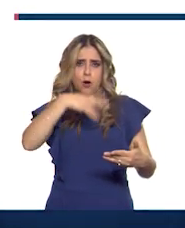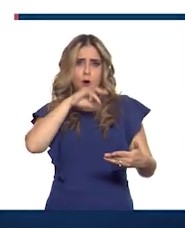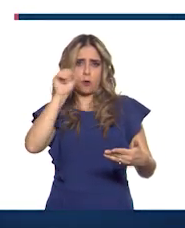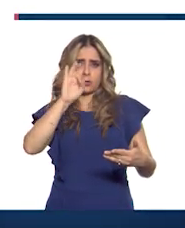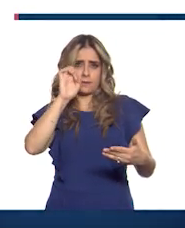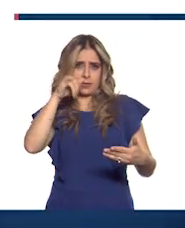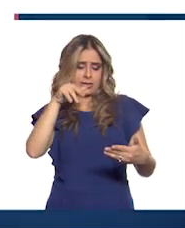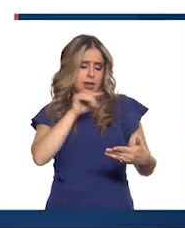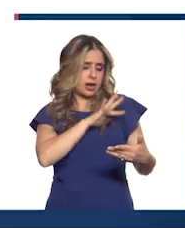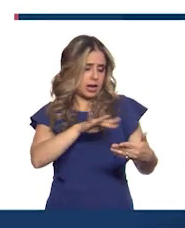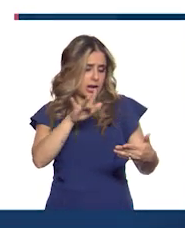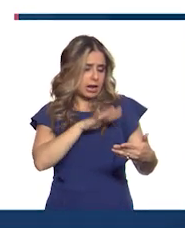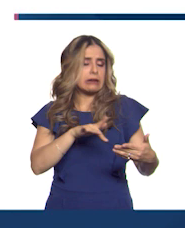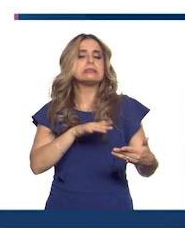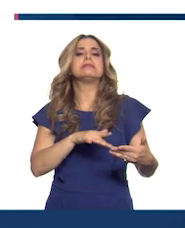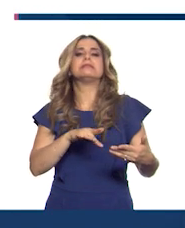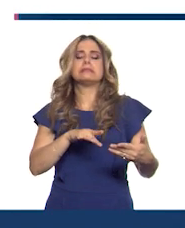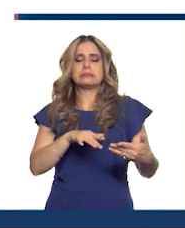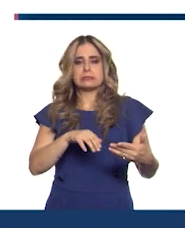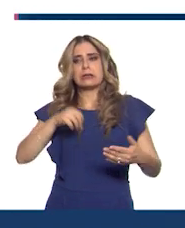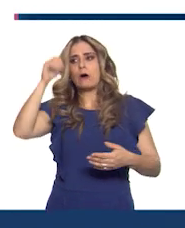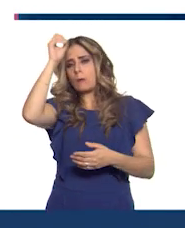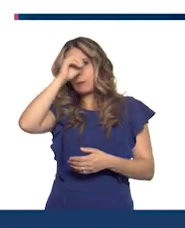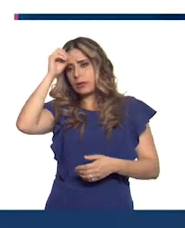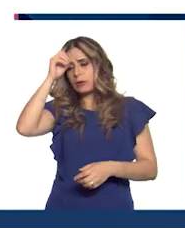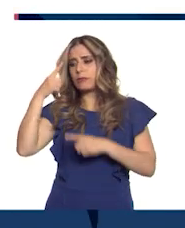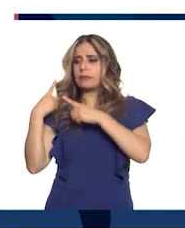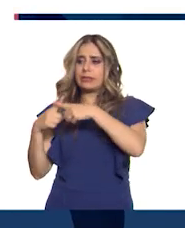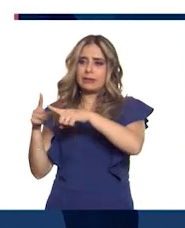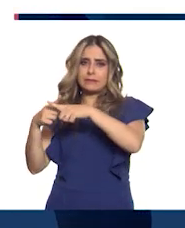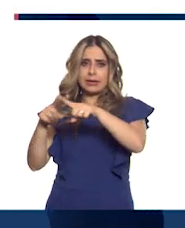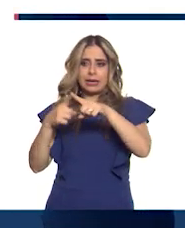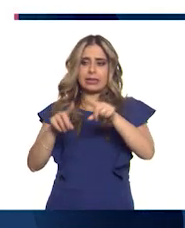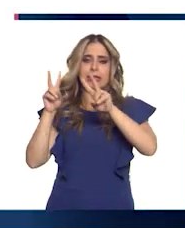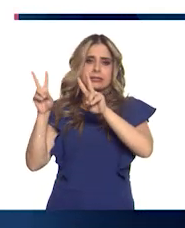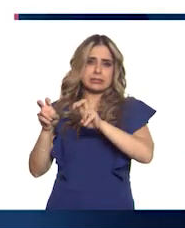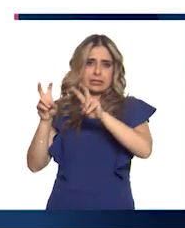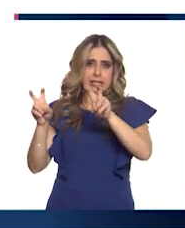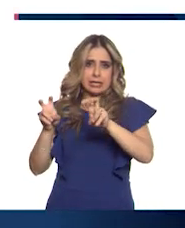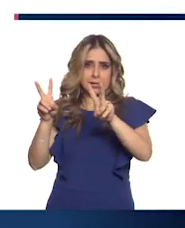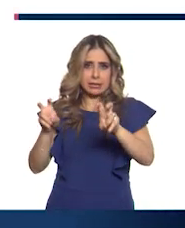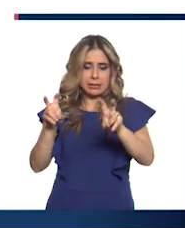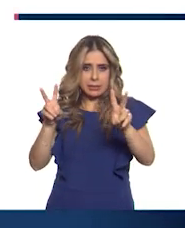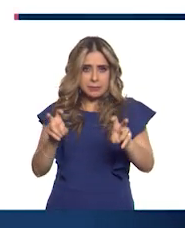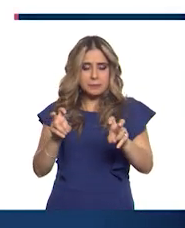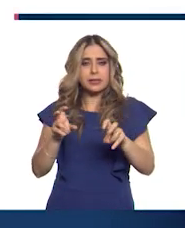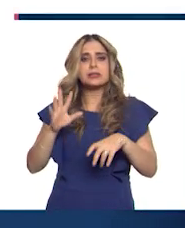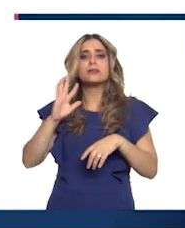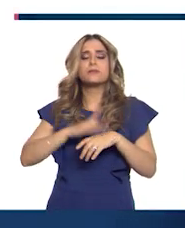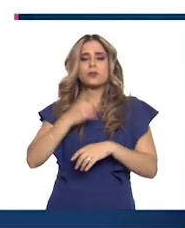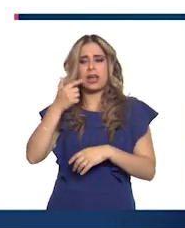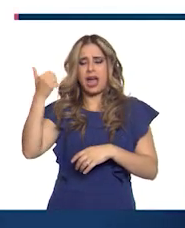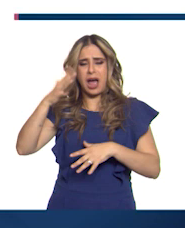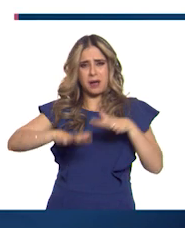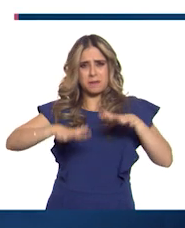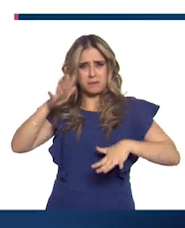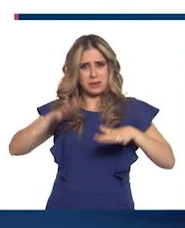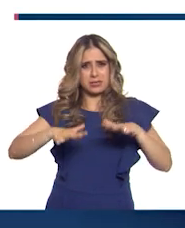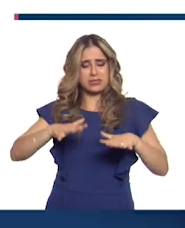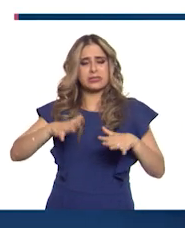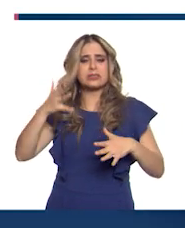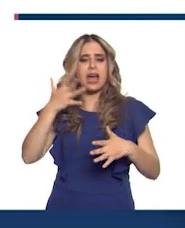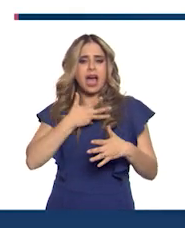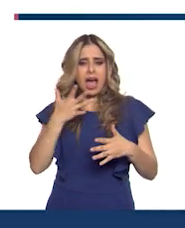mensajes referentes al tema. Se ha considerado que por las ofensas explícitas y personales que se